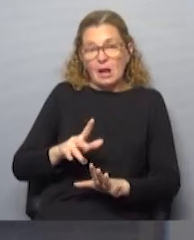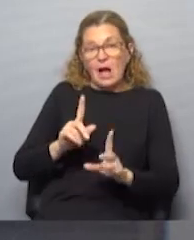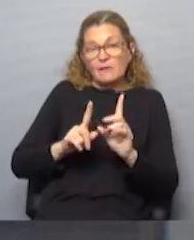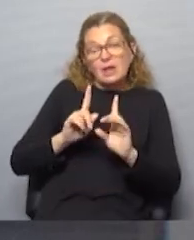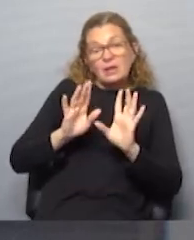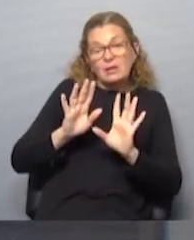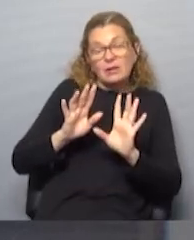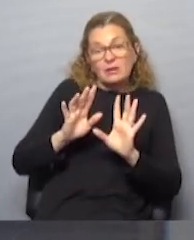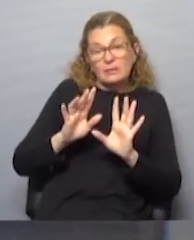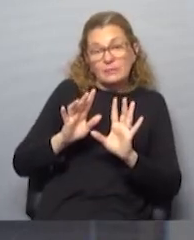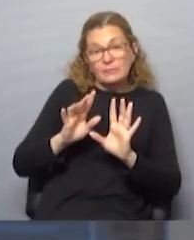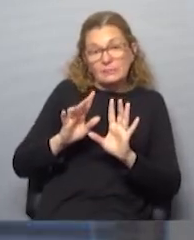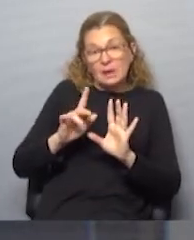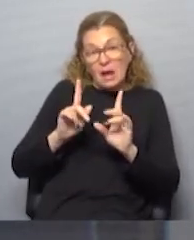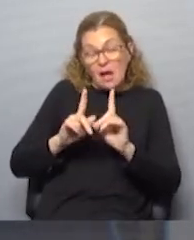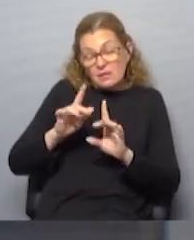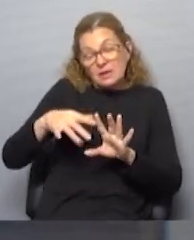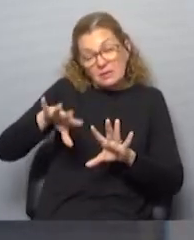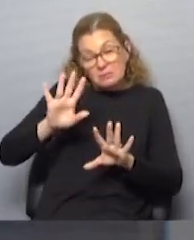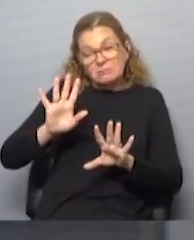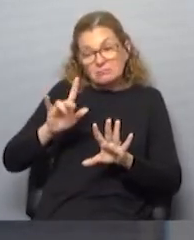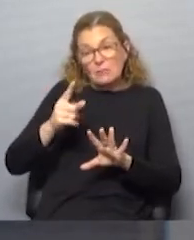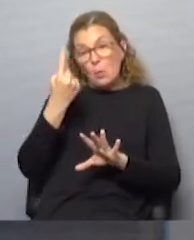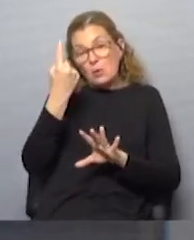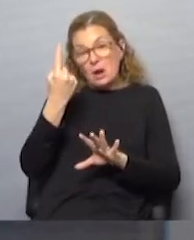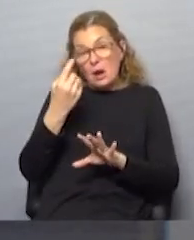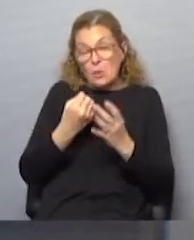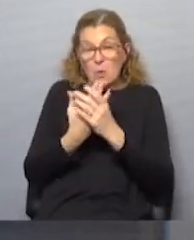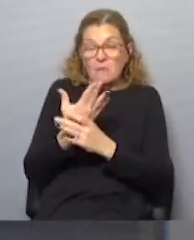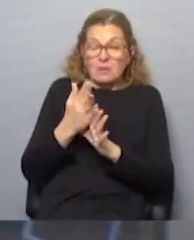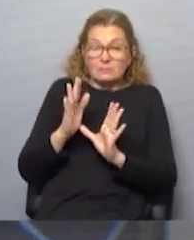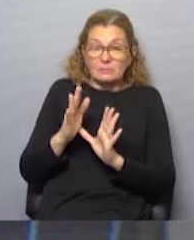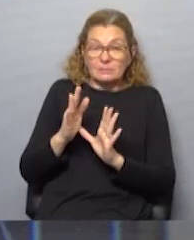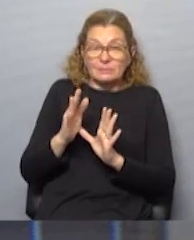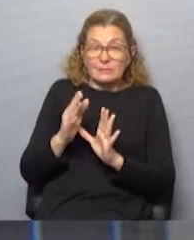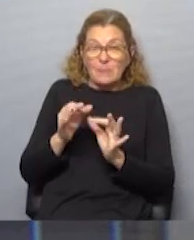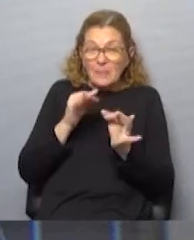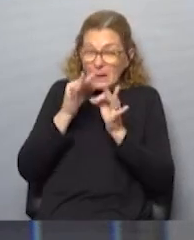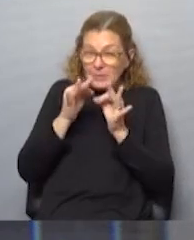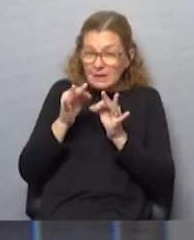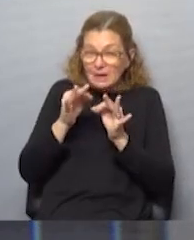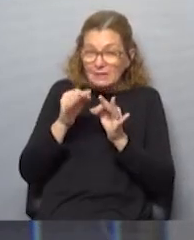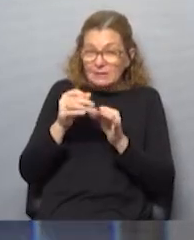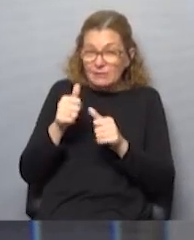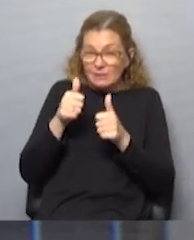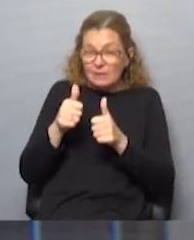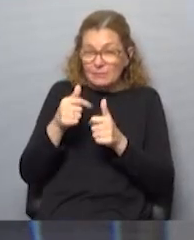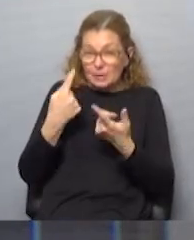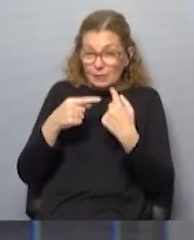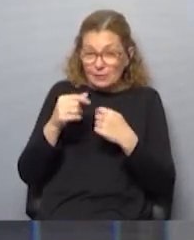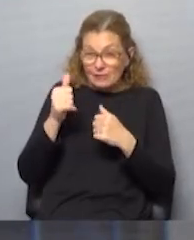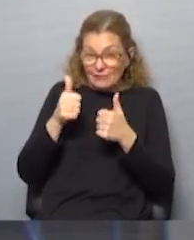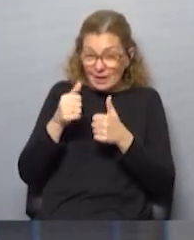algún gol ahora que las metas por fútbol era de una forma hemos visto que rinden para explicar estas cosas ok pero si realmente